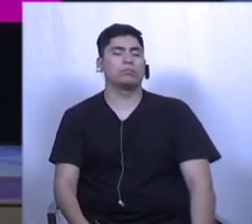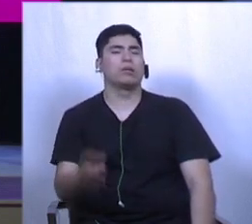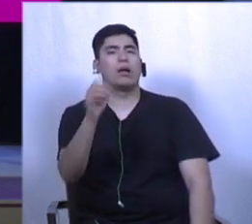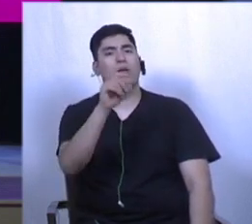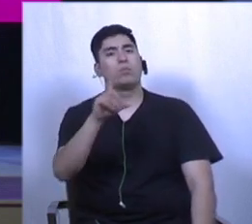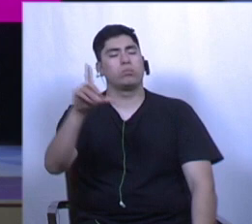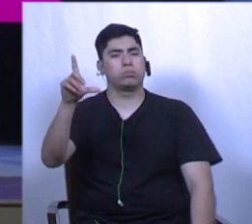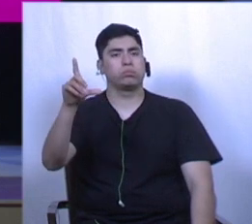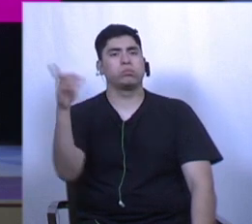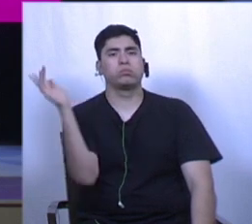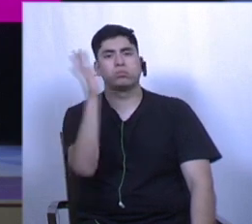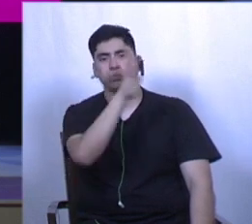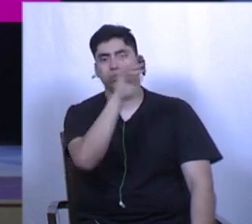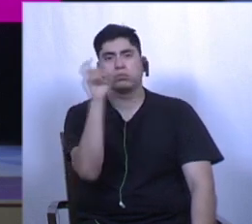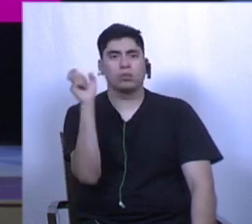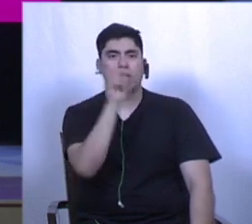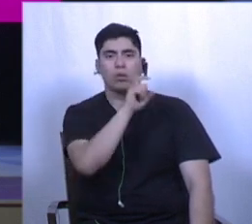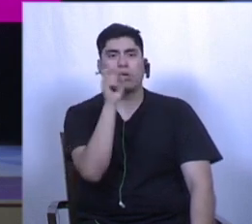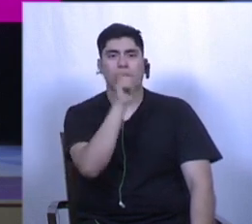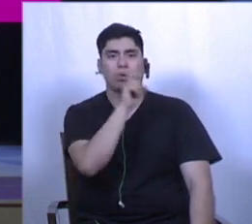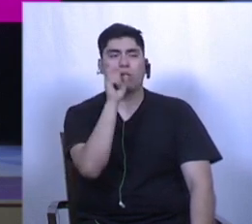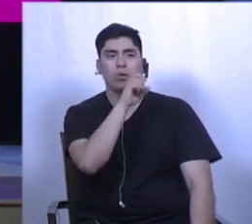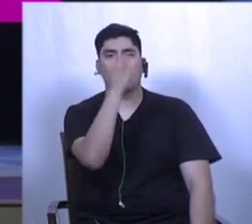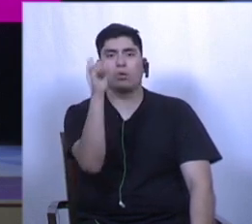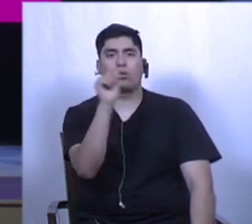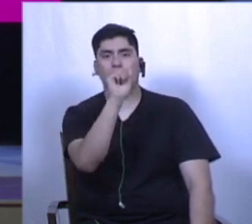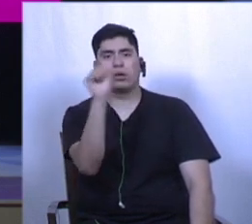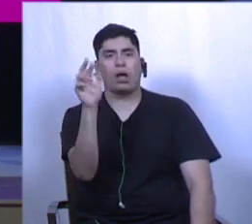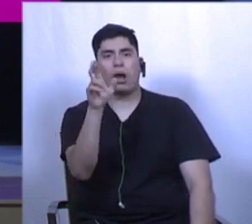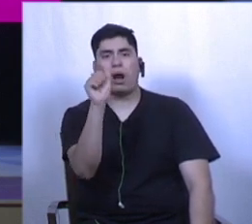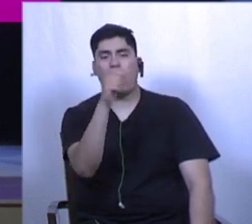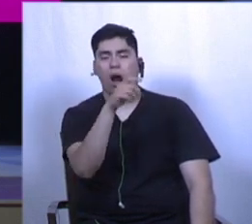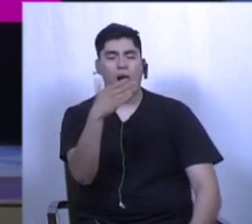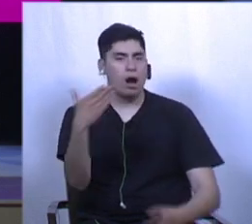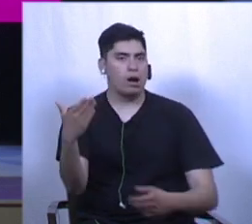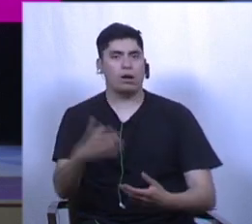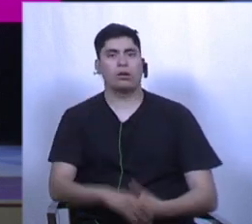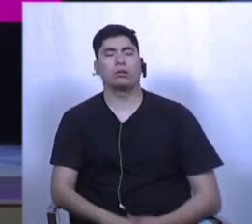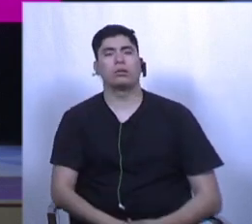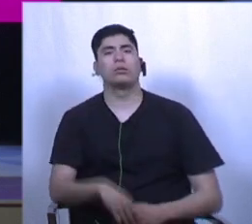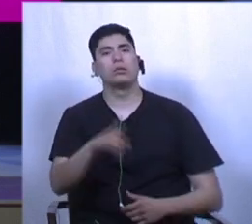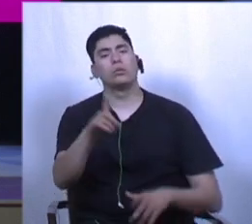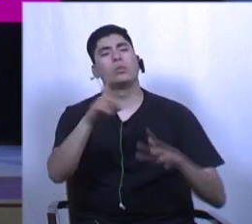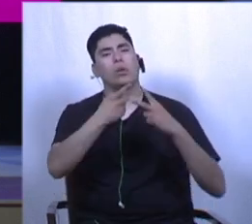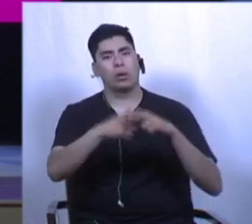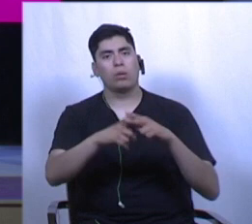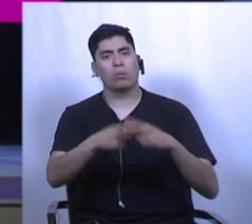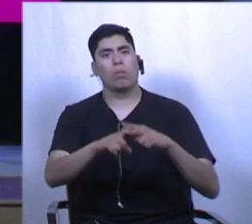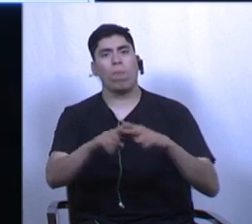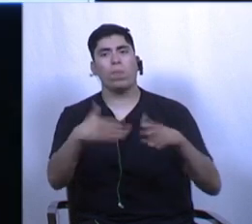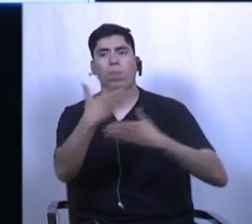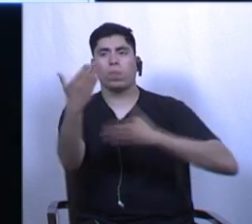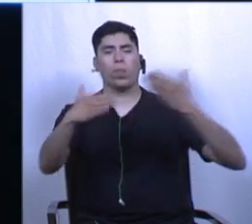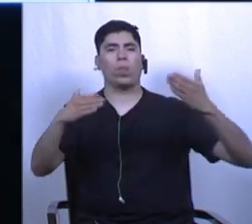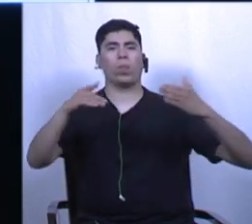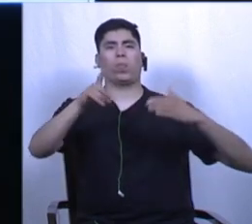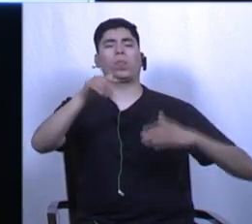aumento en el color rojo para el área del Sahara, y utilizamos también una herramienta de predicción de abundancia de